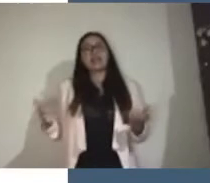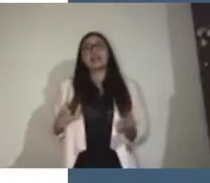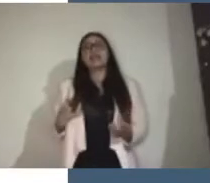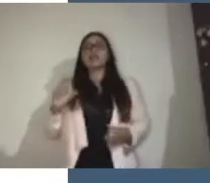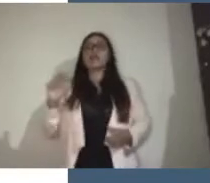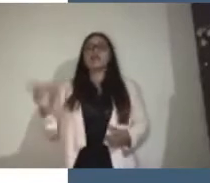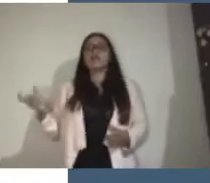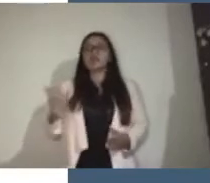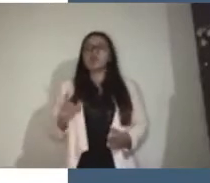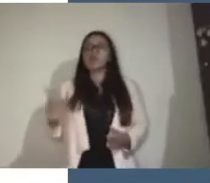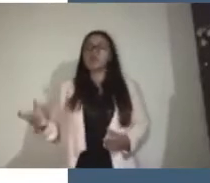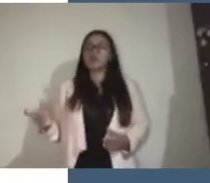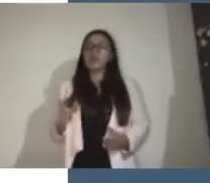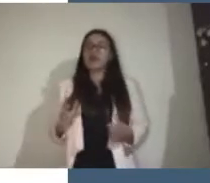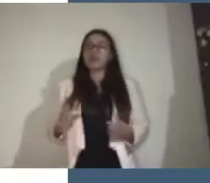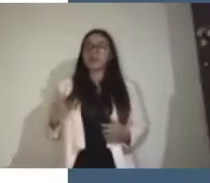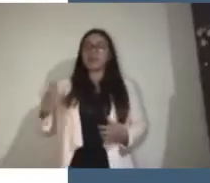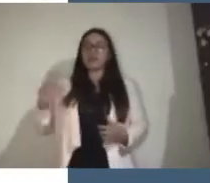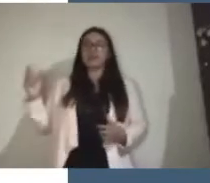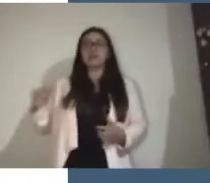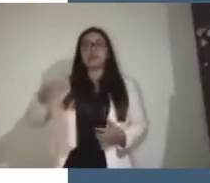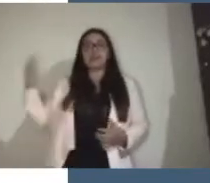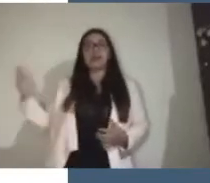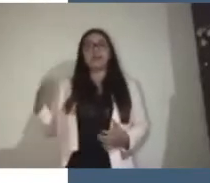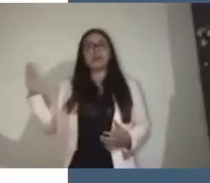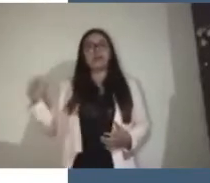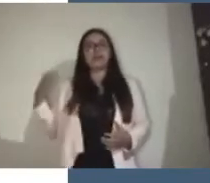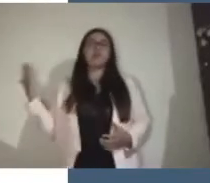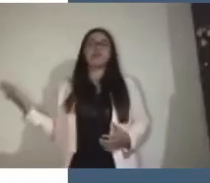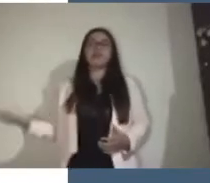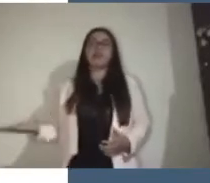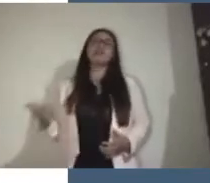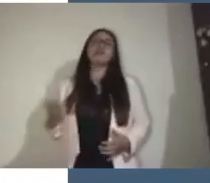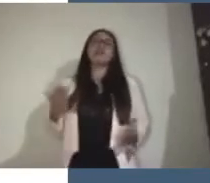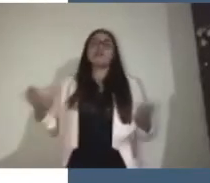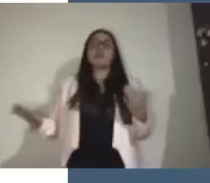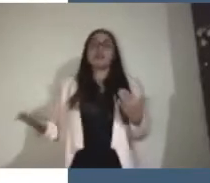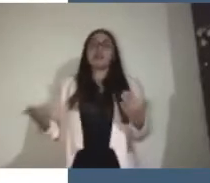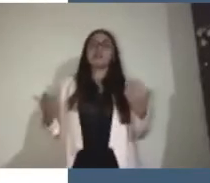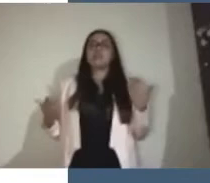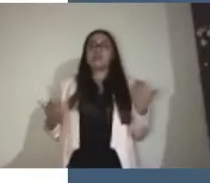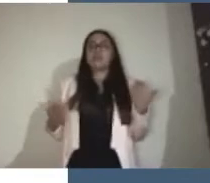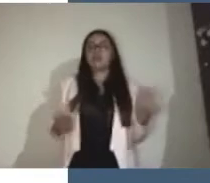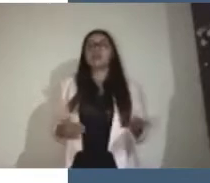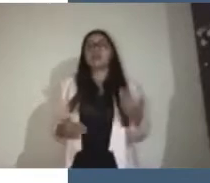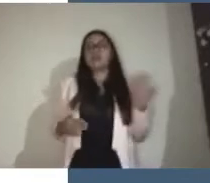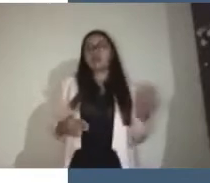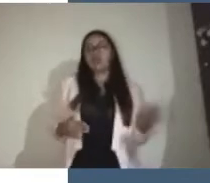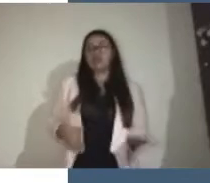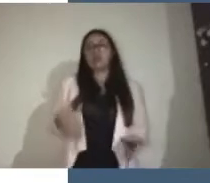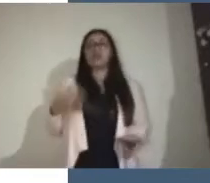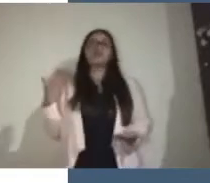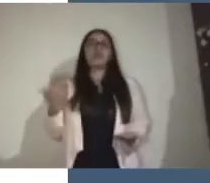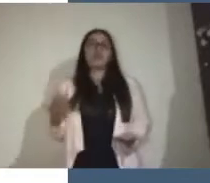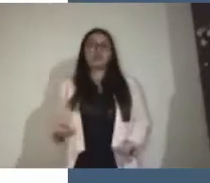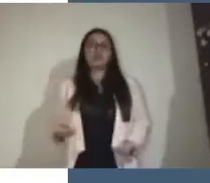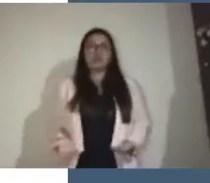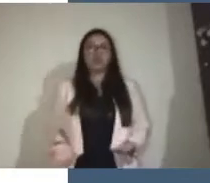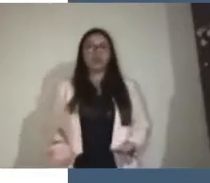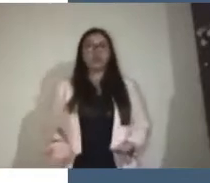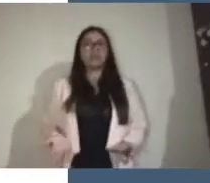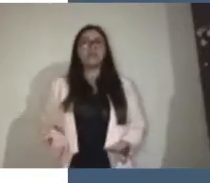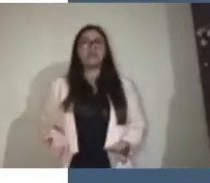hace que de pronto esas comorbilidades que pueden existir a medida que aumenta la edad tengan similitud en tanto en los casos como en